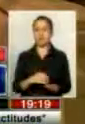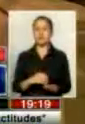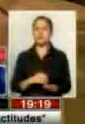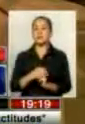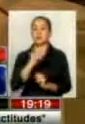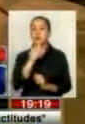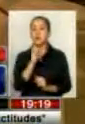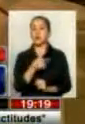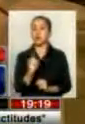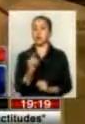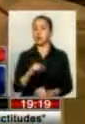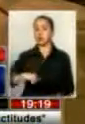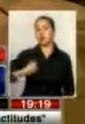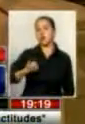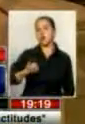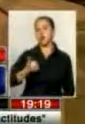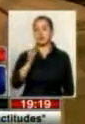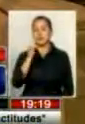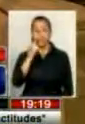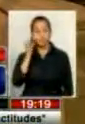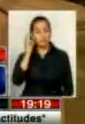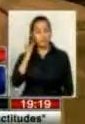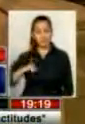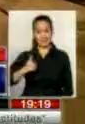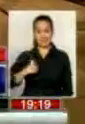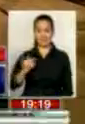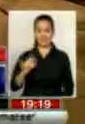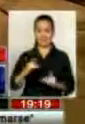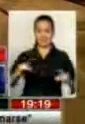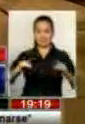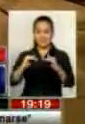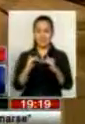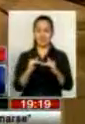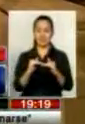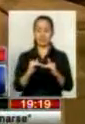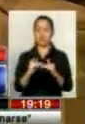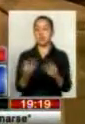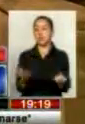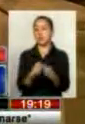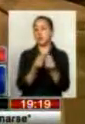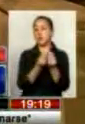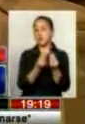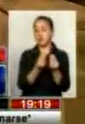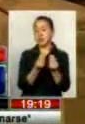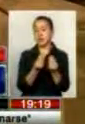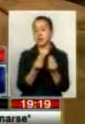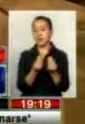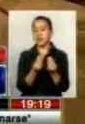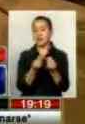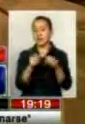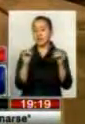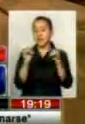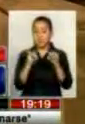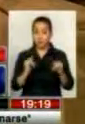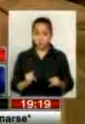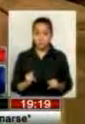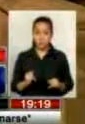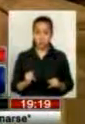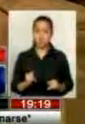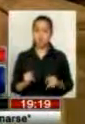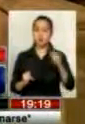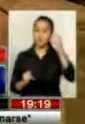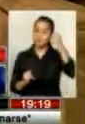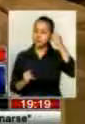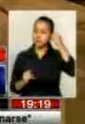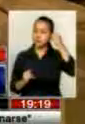a nuestros jóvenes, a nuestros adolescentes, con las pertinencias que corresponden, y obviamente también en ese sentido lo que tiene que ver y está expuesto en el